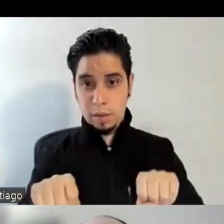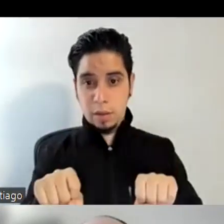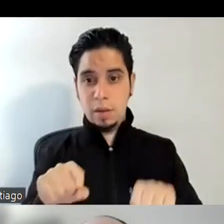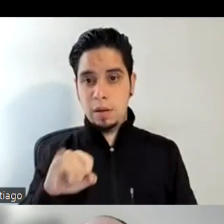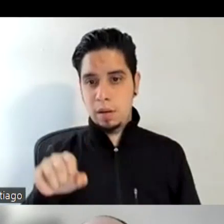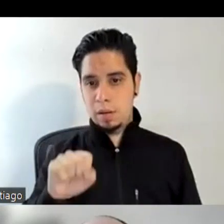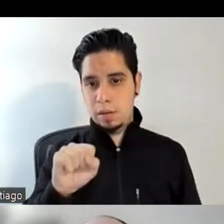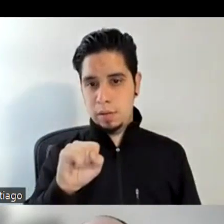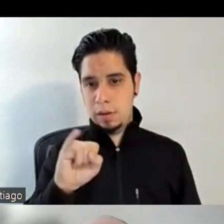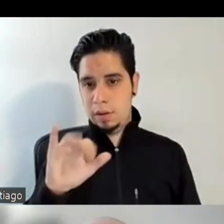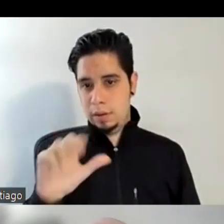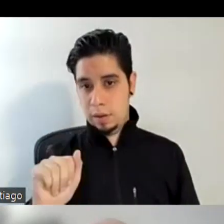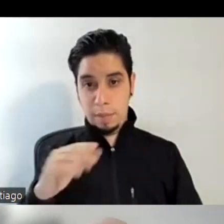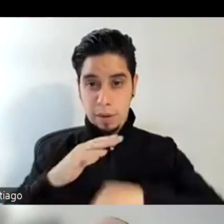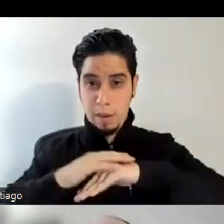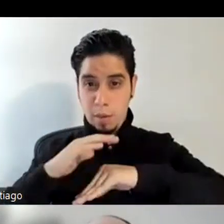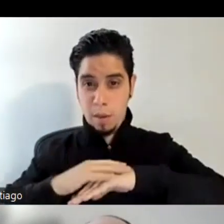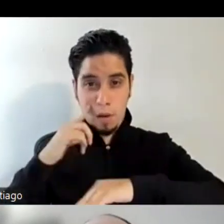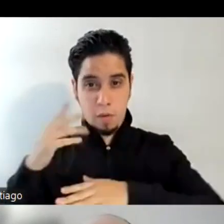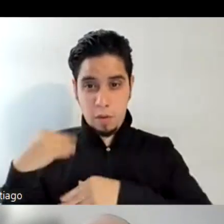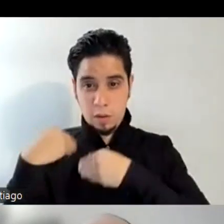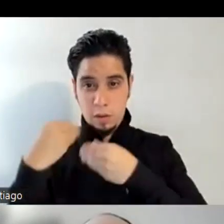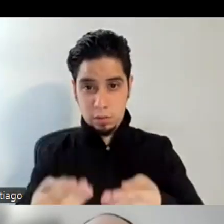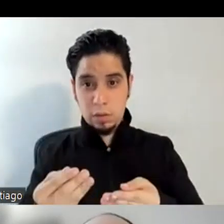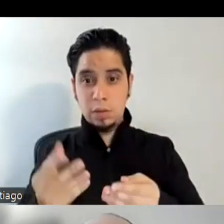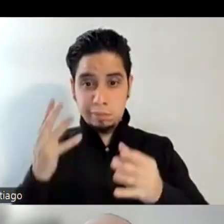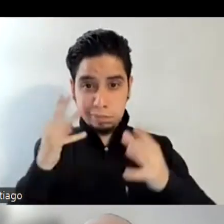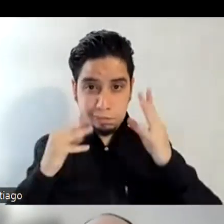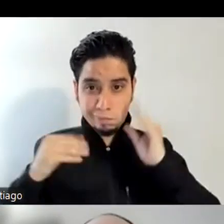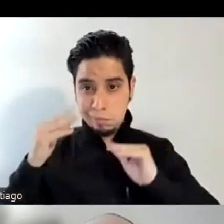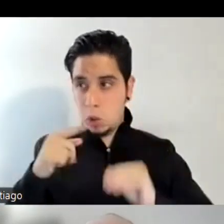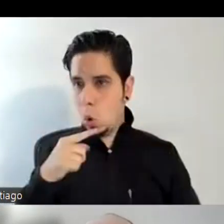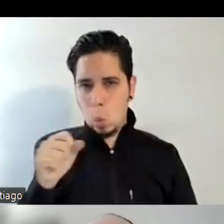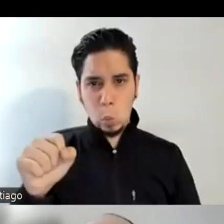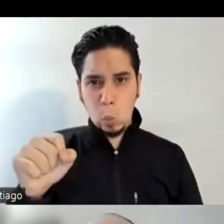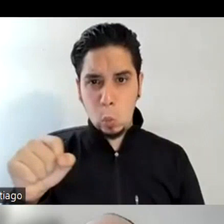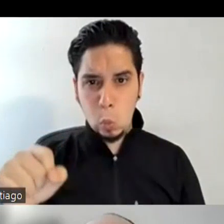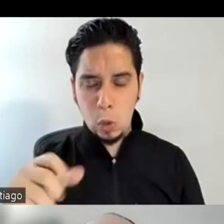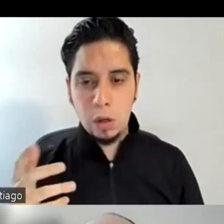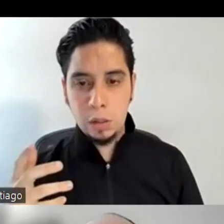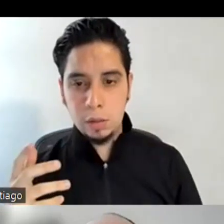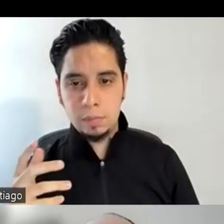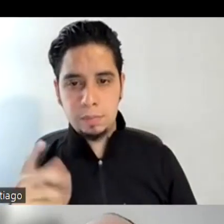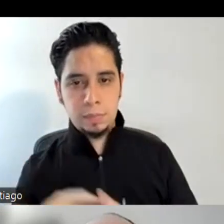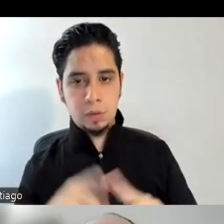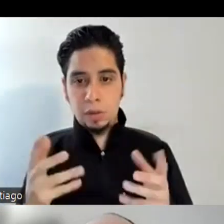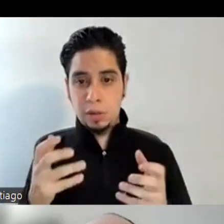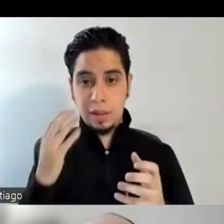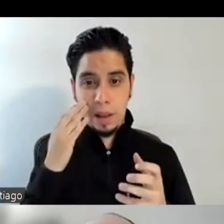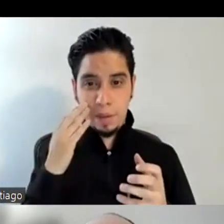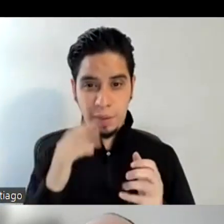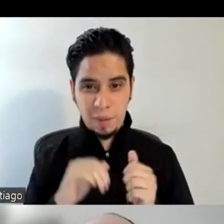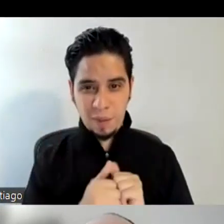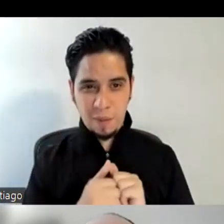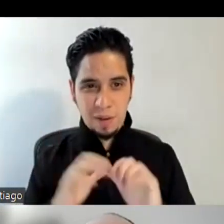me llamó y me la ofreció por eso mismo, porque yo tengo ese bagaje. Enseguida, pues claro, le dije que sí. Y quiero saber que me cuentes cómo era la clase